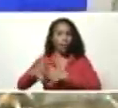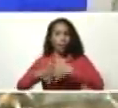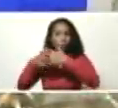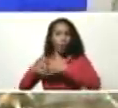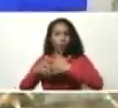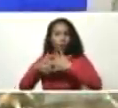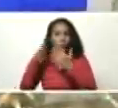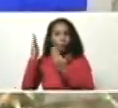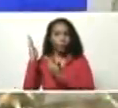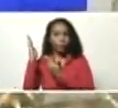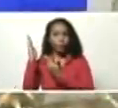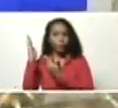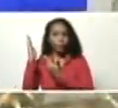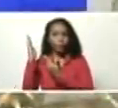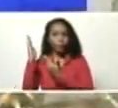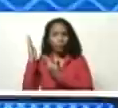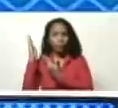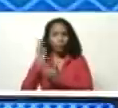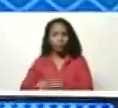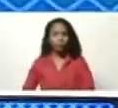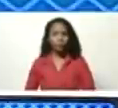norteamericana.